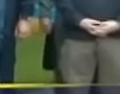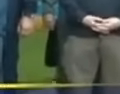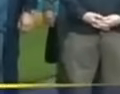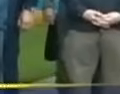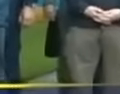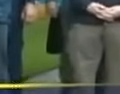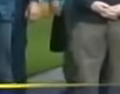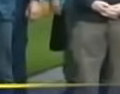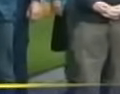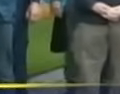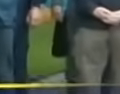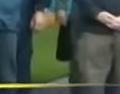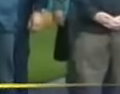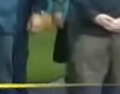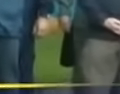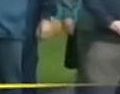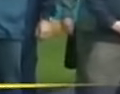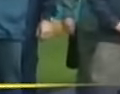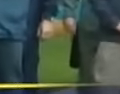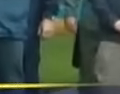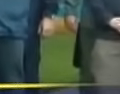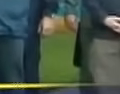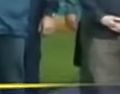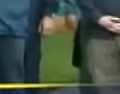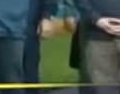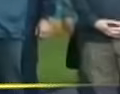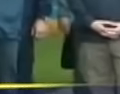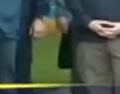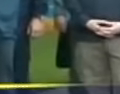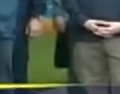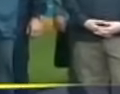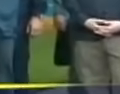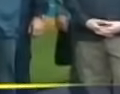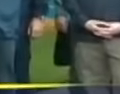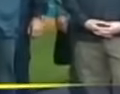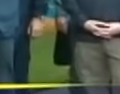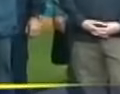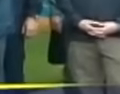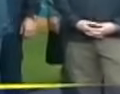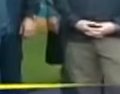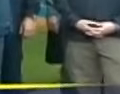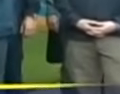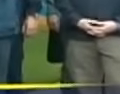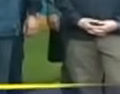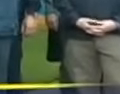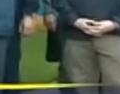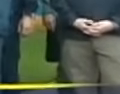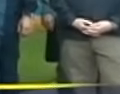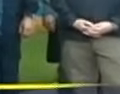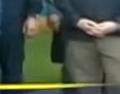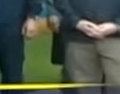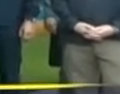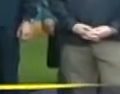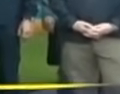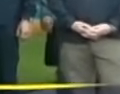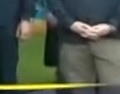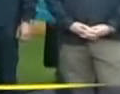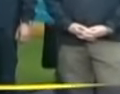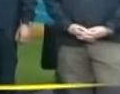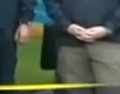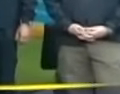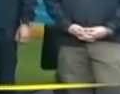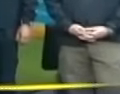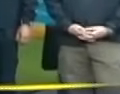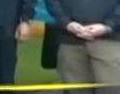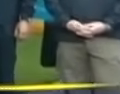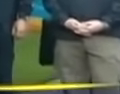programar 17 proyectos concretos con fondos que esperamos cerrar en los